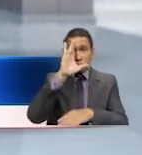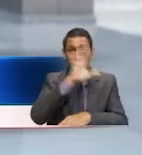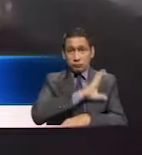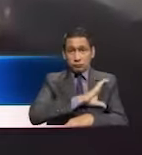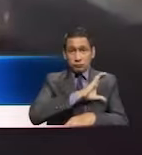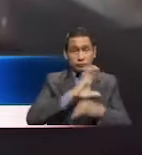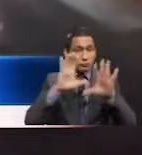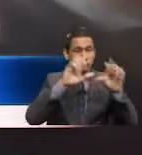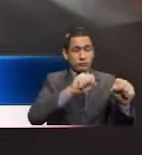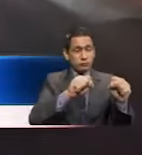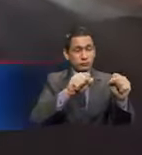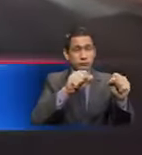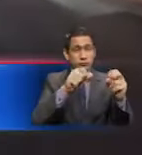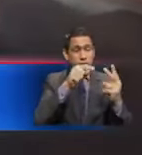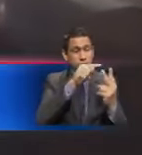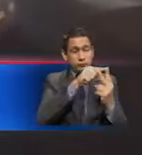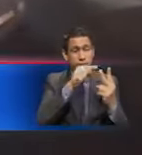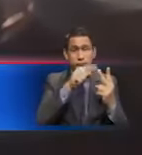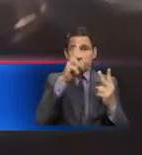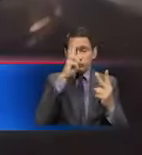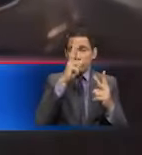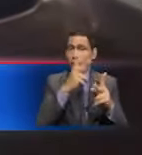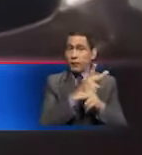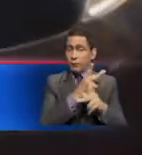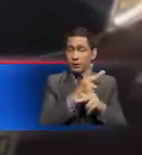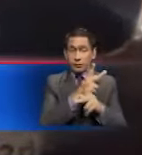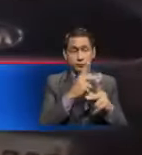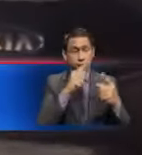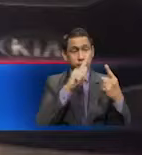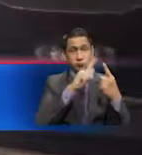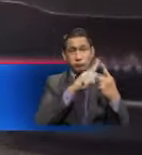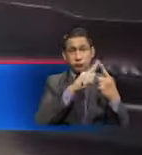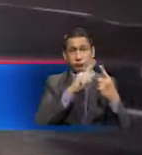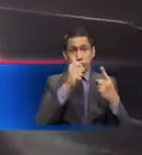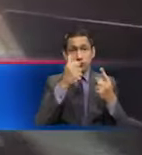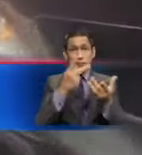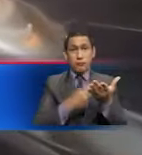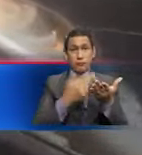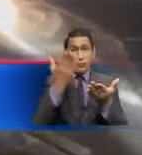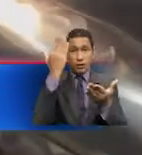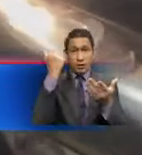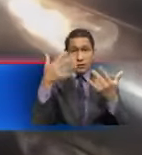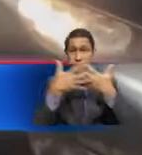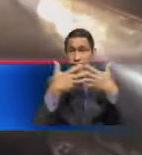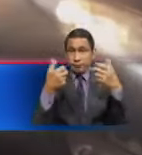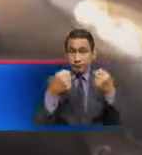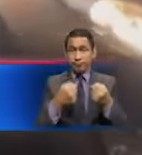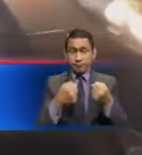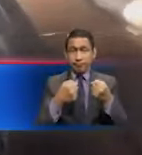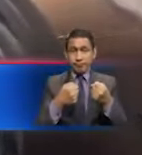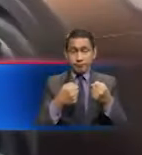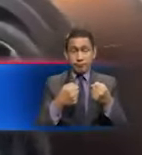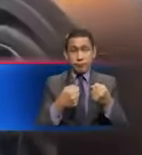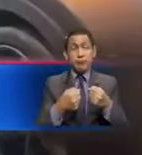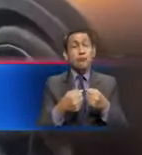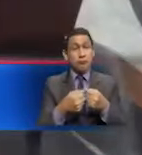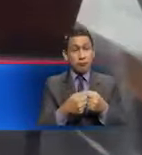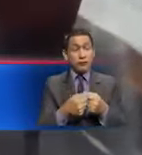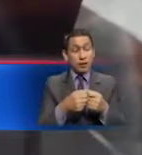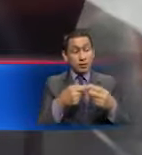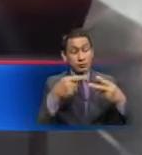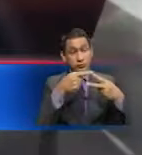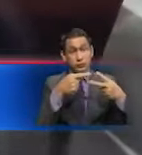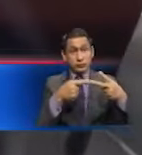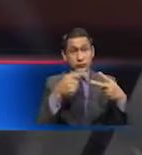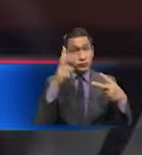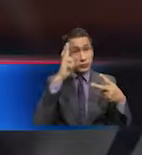esta madrugada a dos objetivos de alto valor. Uno de ellos tenía 10 antecedentes previos, uno de ellos por asesinato. Estarían vinculados